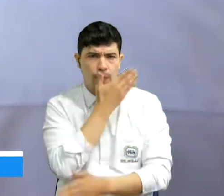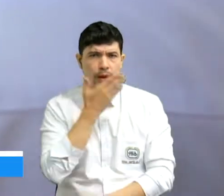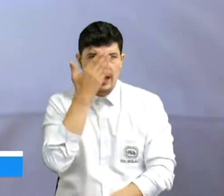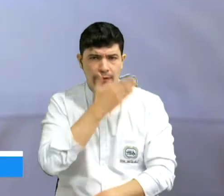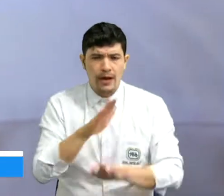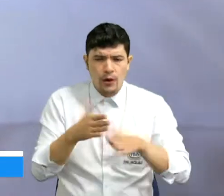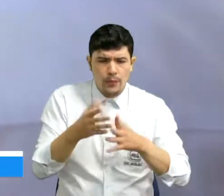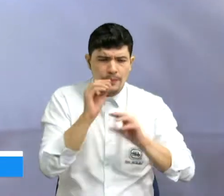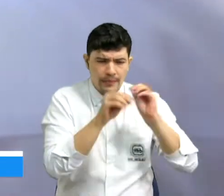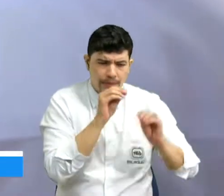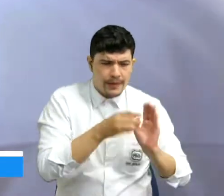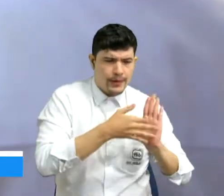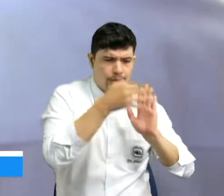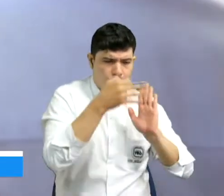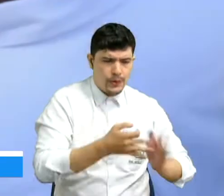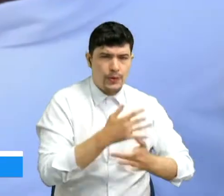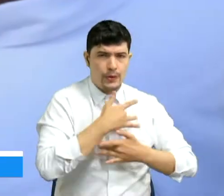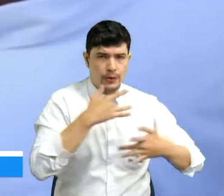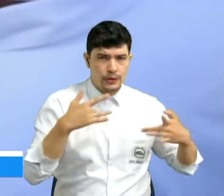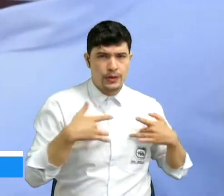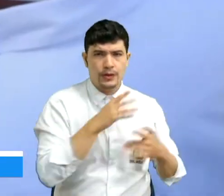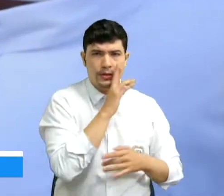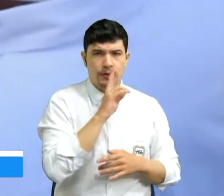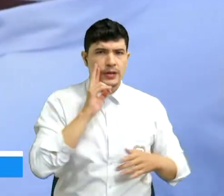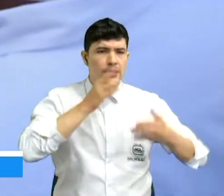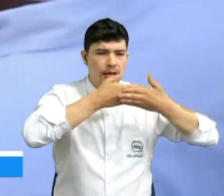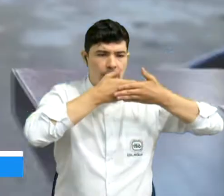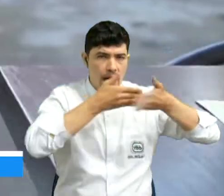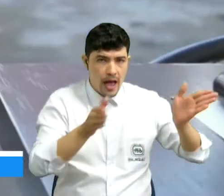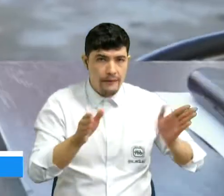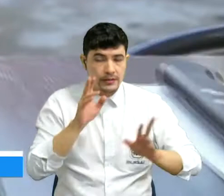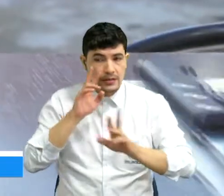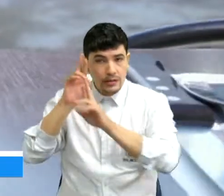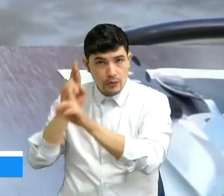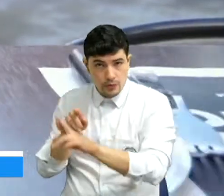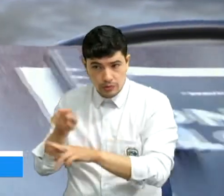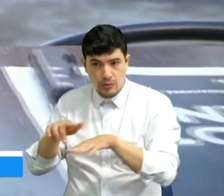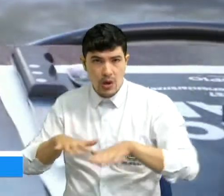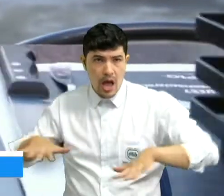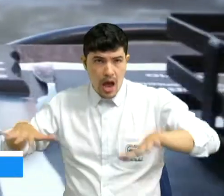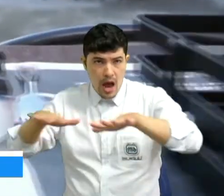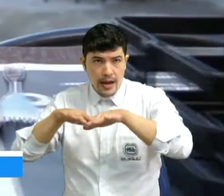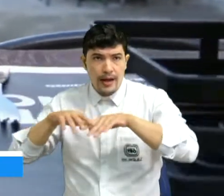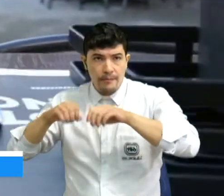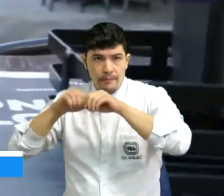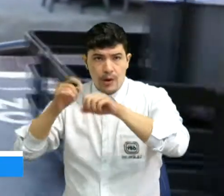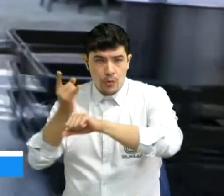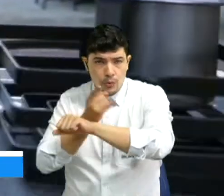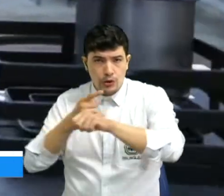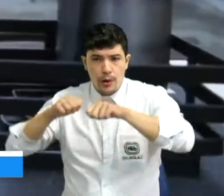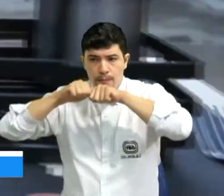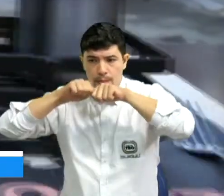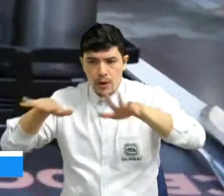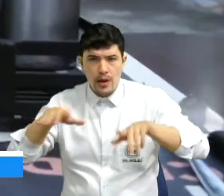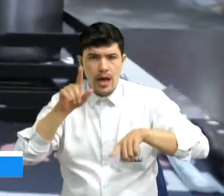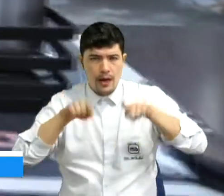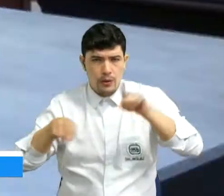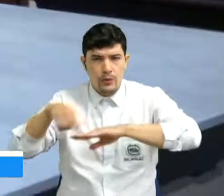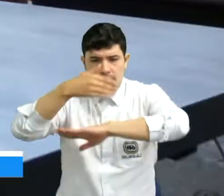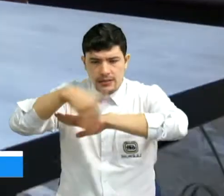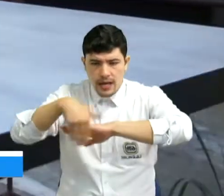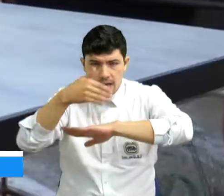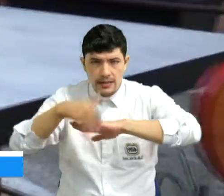protocolos de reapertura de los restaurantes entre los que destacaba el uso del espacio público y la peatonalización de algunas calles